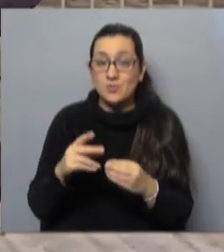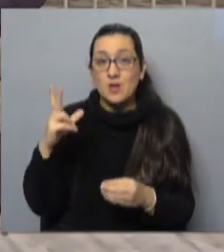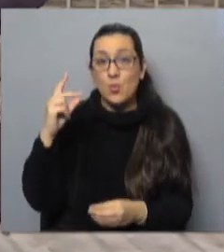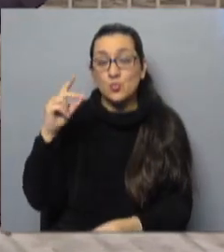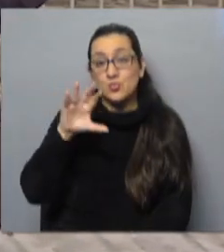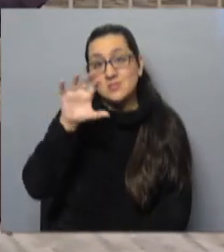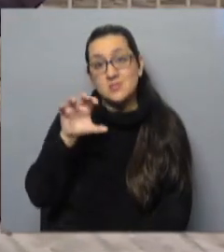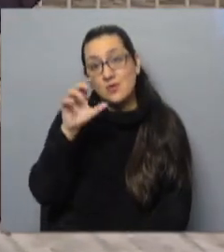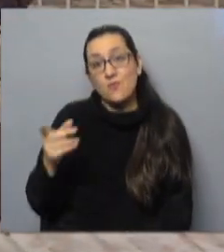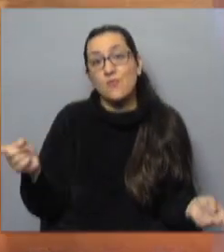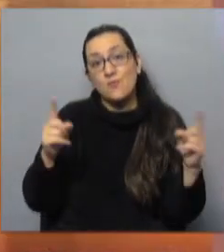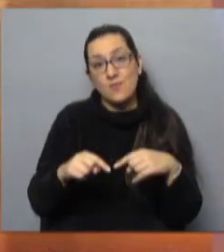saro vivimos con ustedes